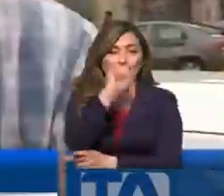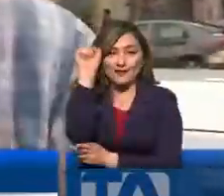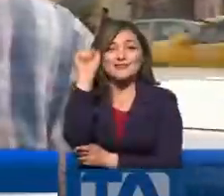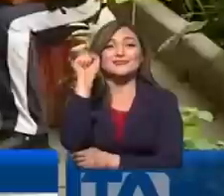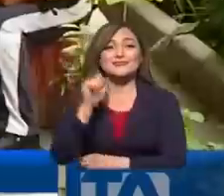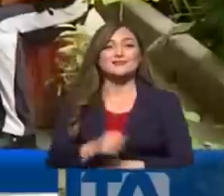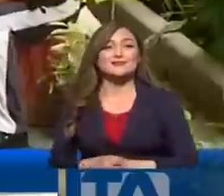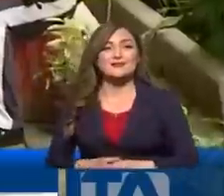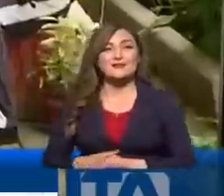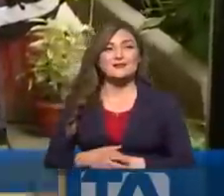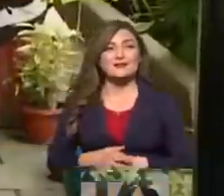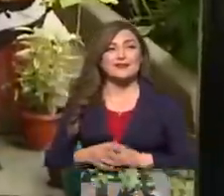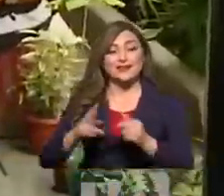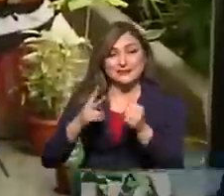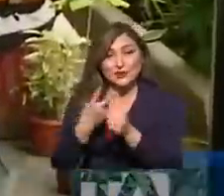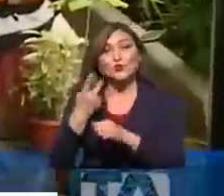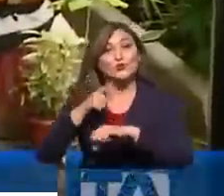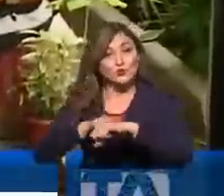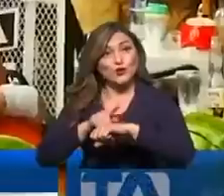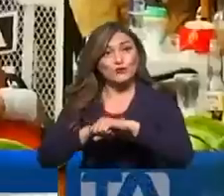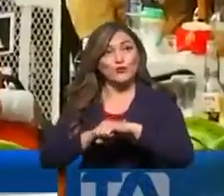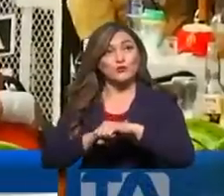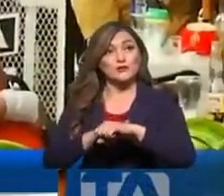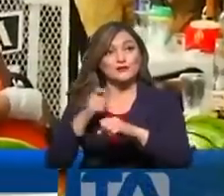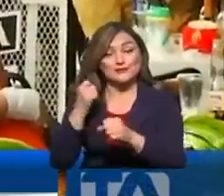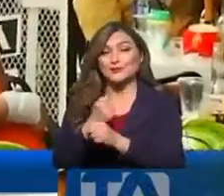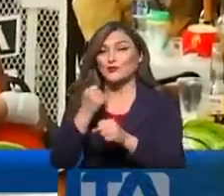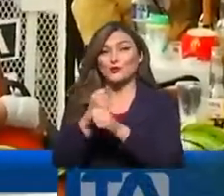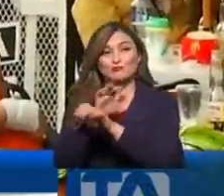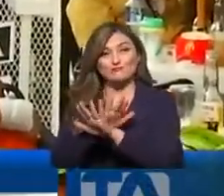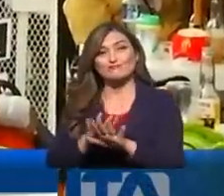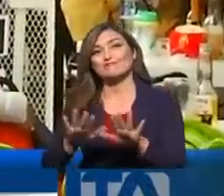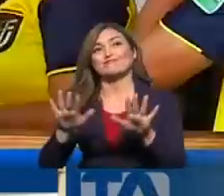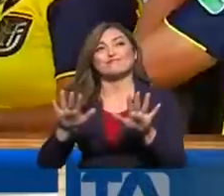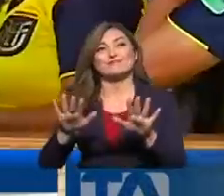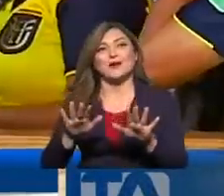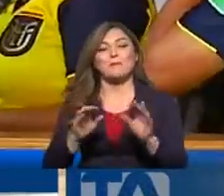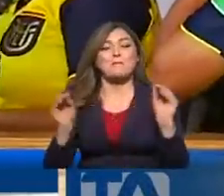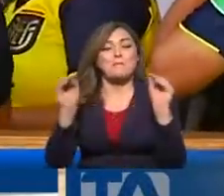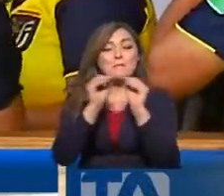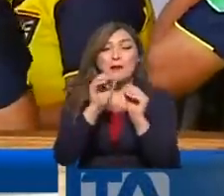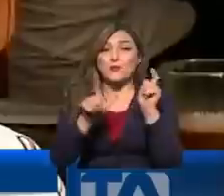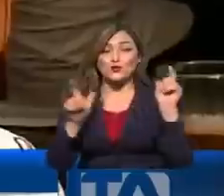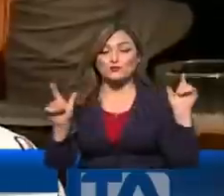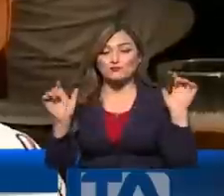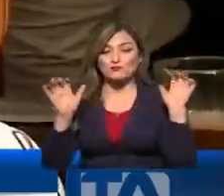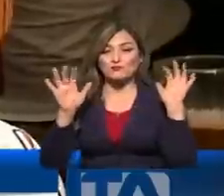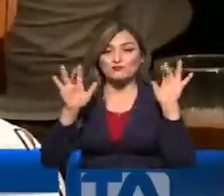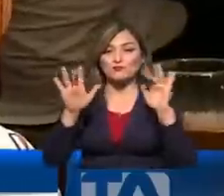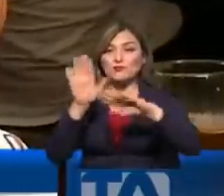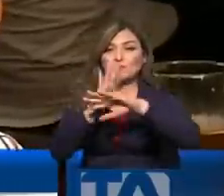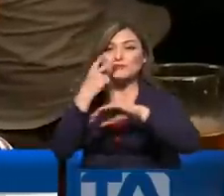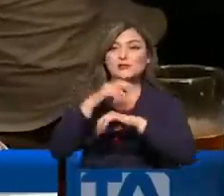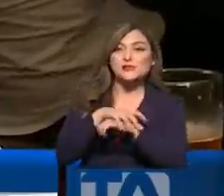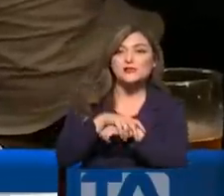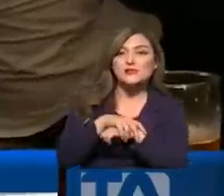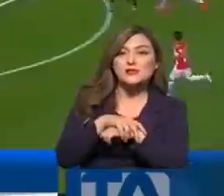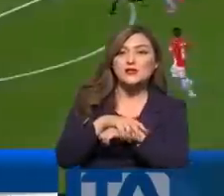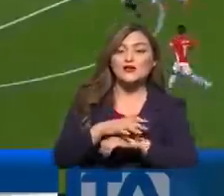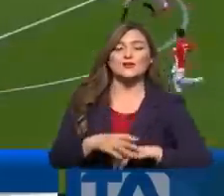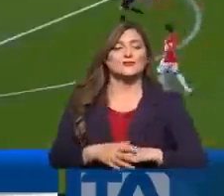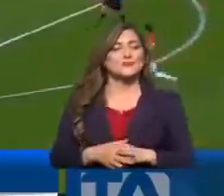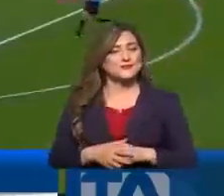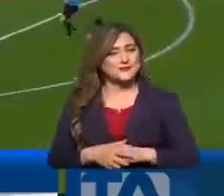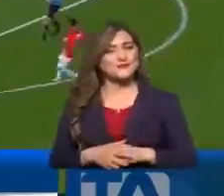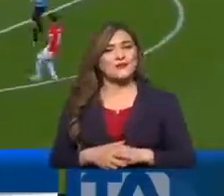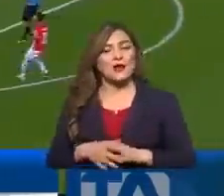y sea victorioso. Ya en la segunda etapa, para muchos la jornada laboral había terminado, por lo que eran más los hinchas que frente a las pantallas se quedaban. Pero